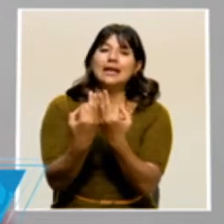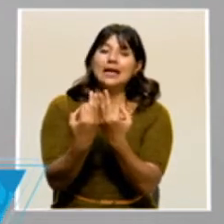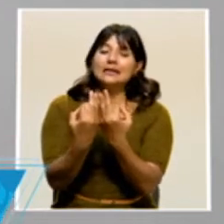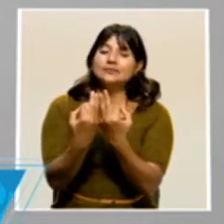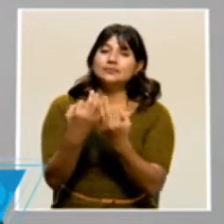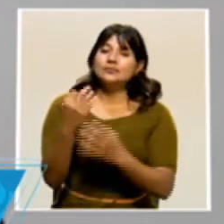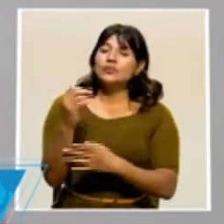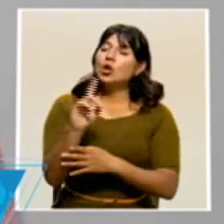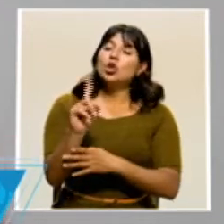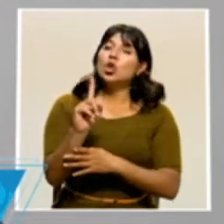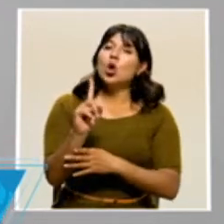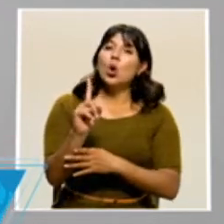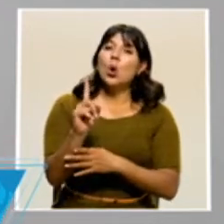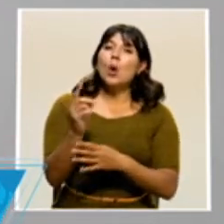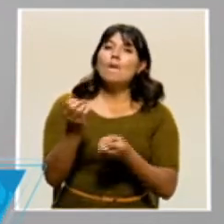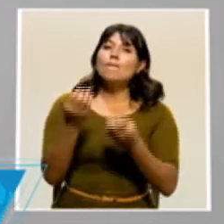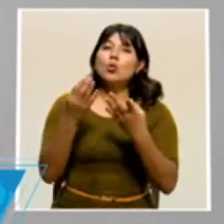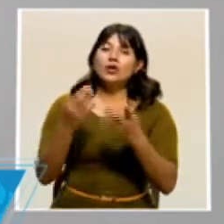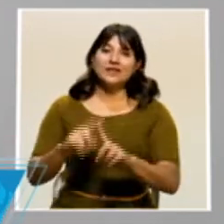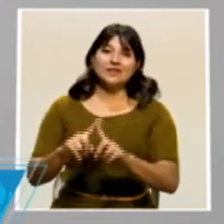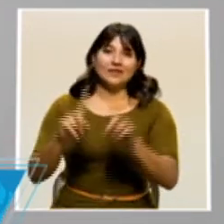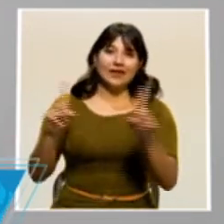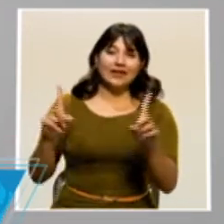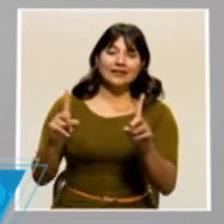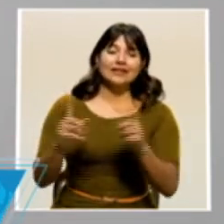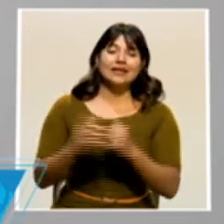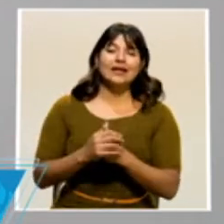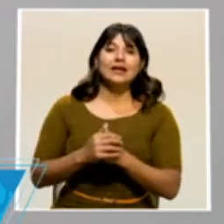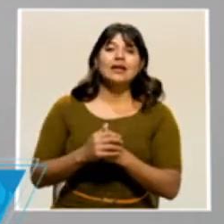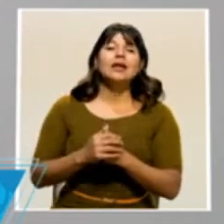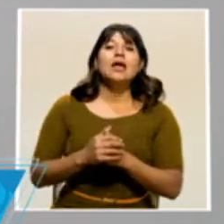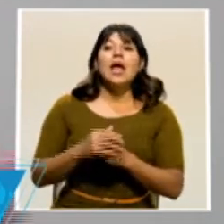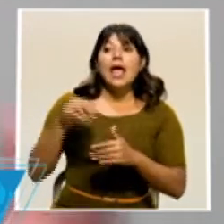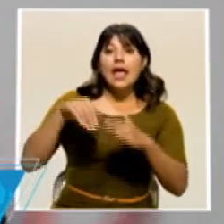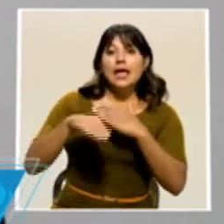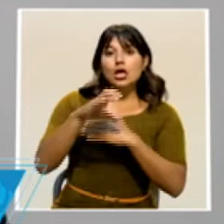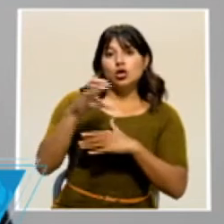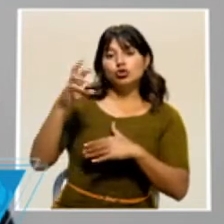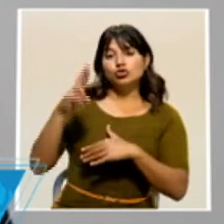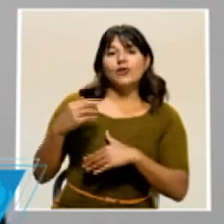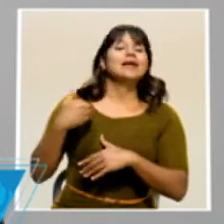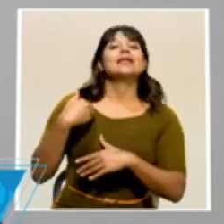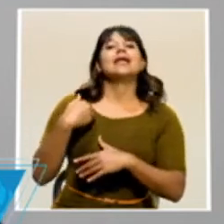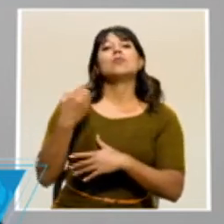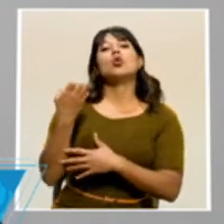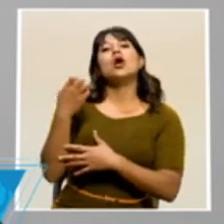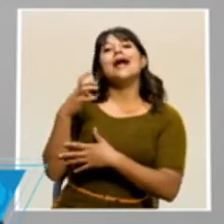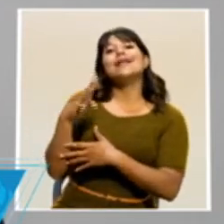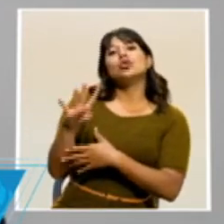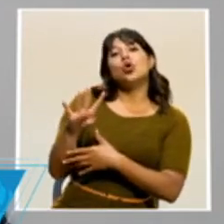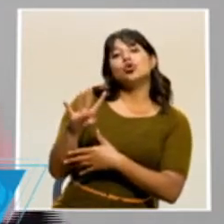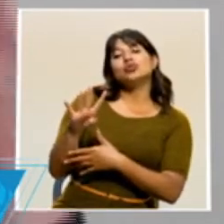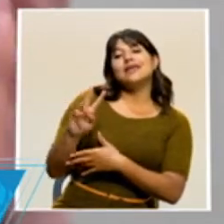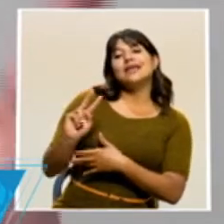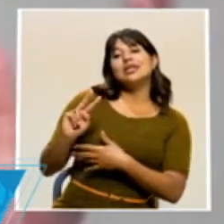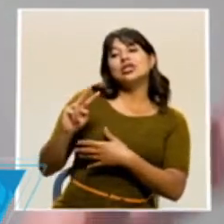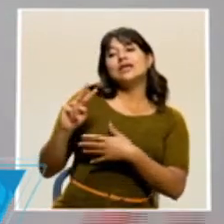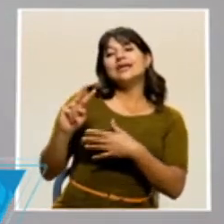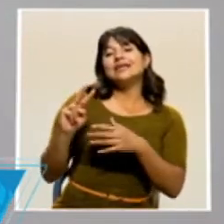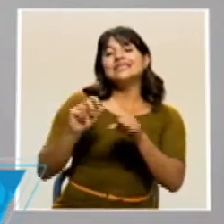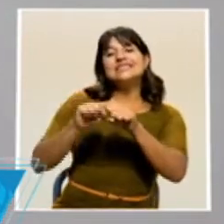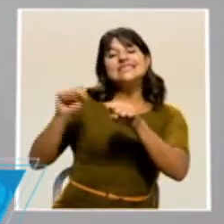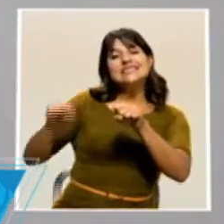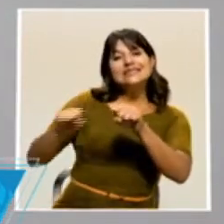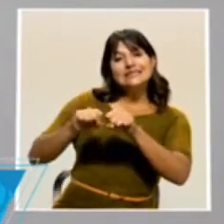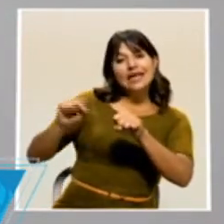actualmente, porque hemos de saber que en nuestro país tenemos más de 14 subregímenes de empleo público y la idea es que todos